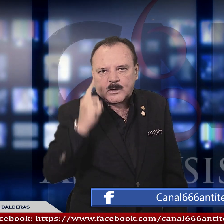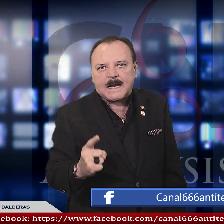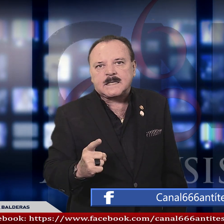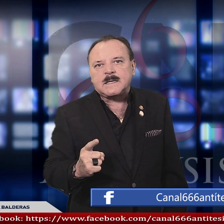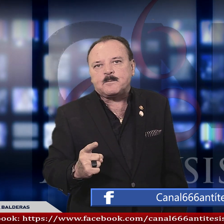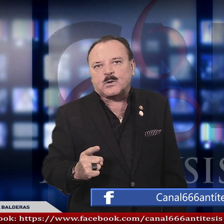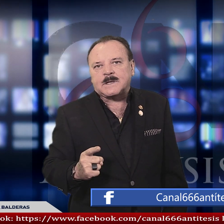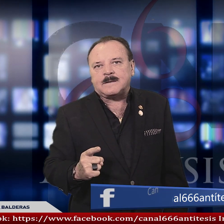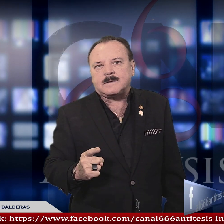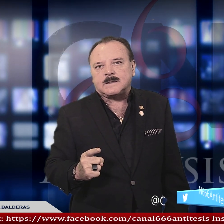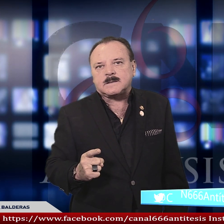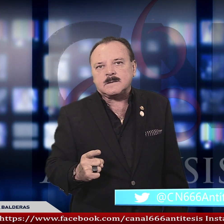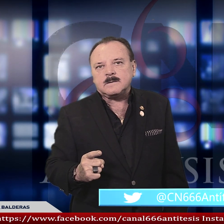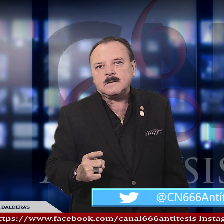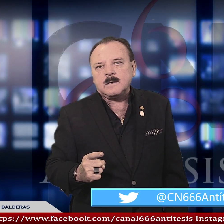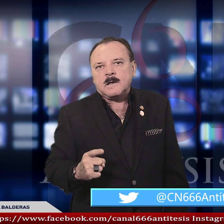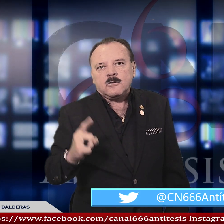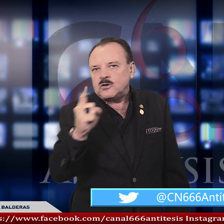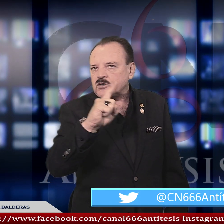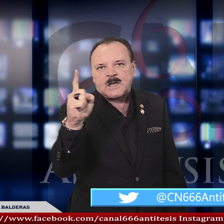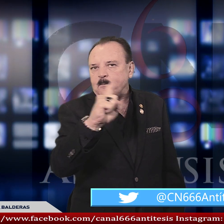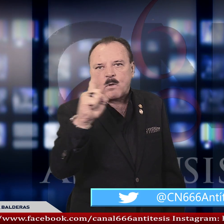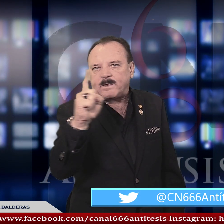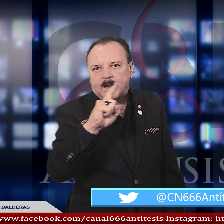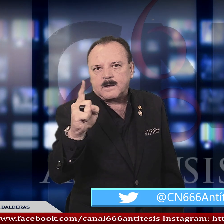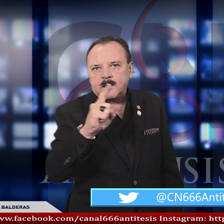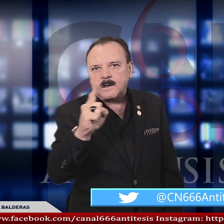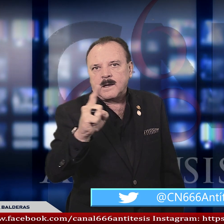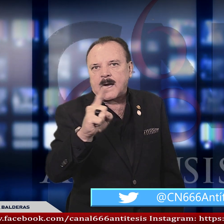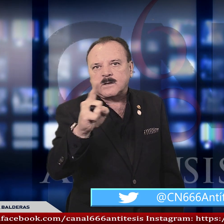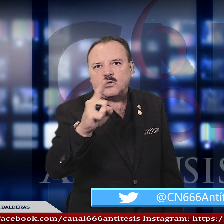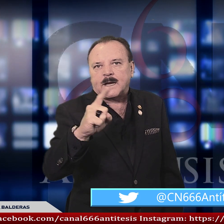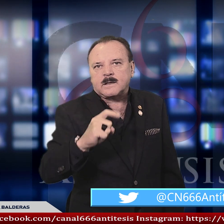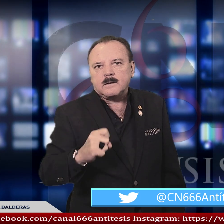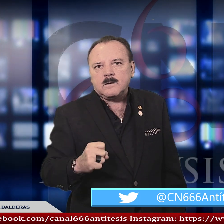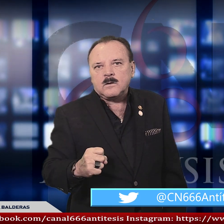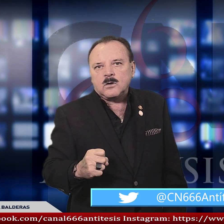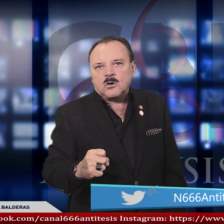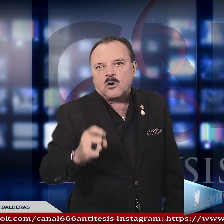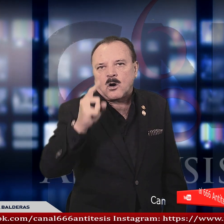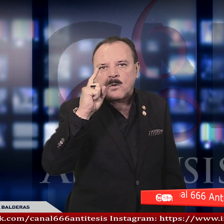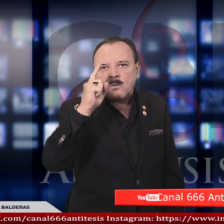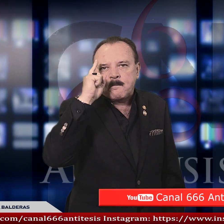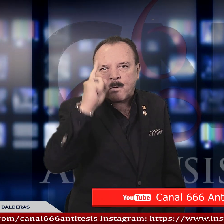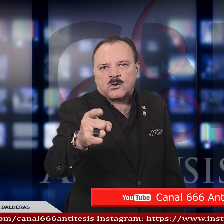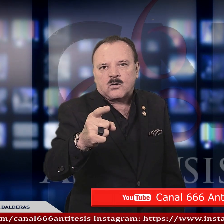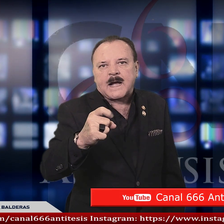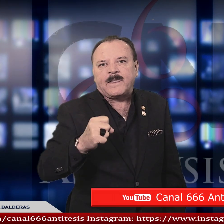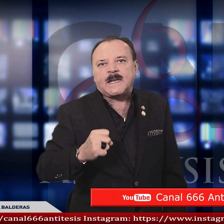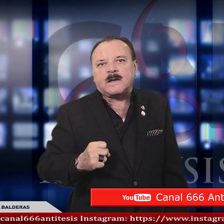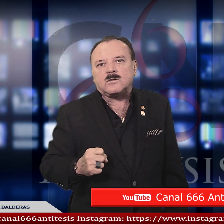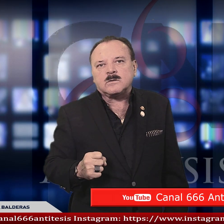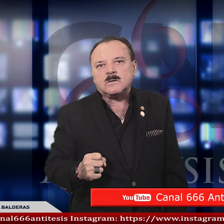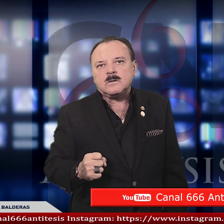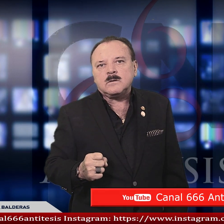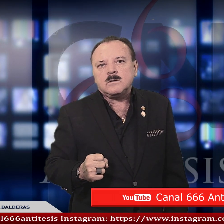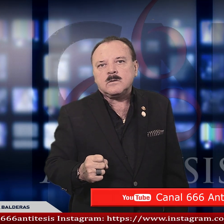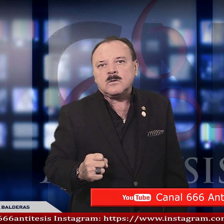conductas morales importantes. No se puede actuar como un porro